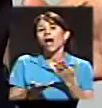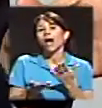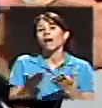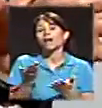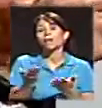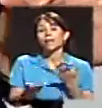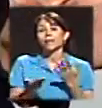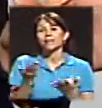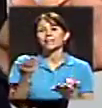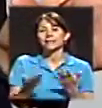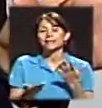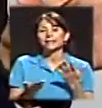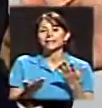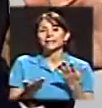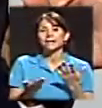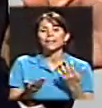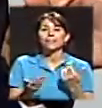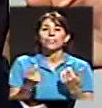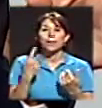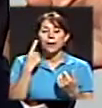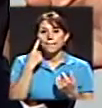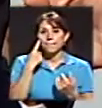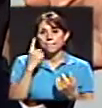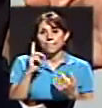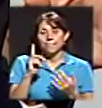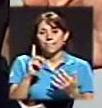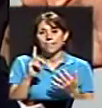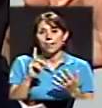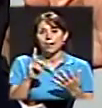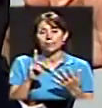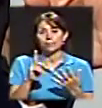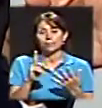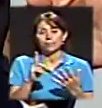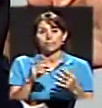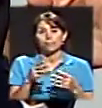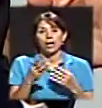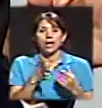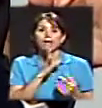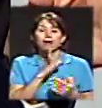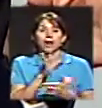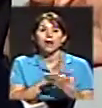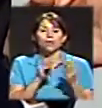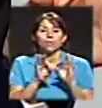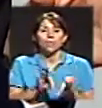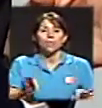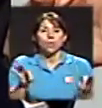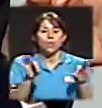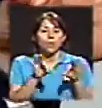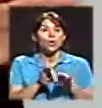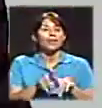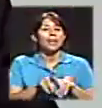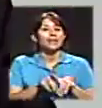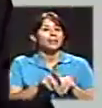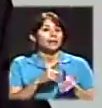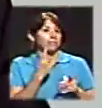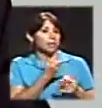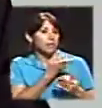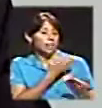para dejarlo por fuera de lo que, a menos que el señor ministro opine que es significativo ponerlo, tal vez vale la